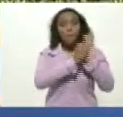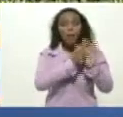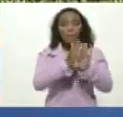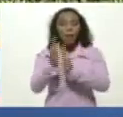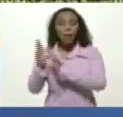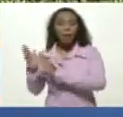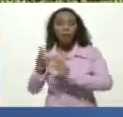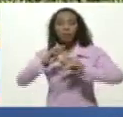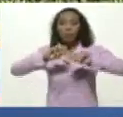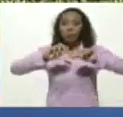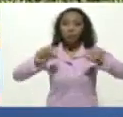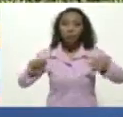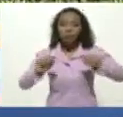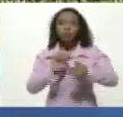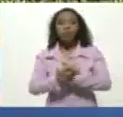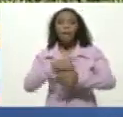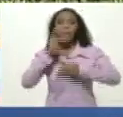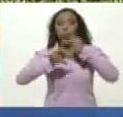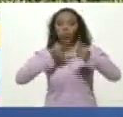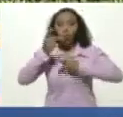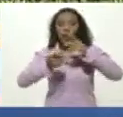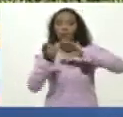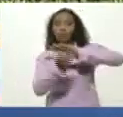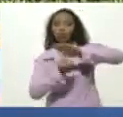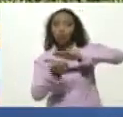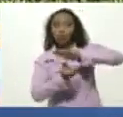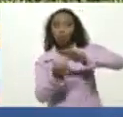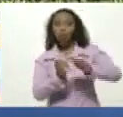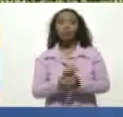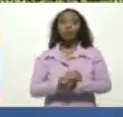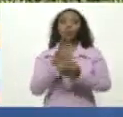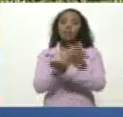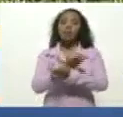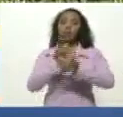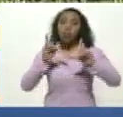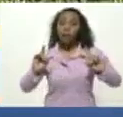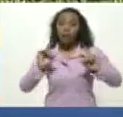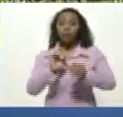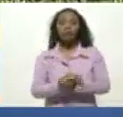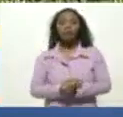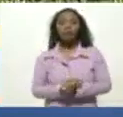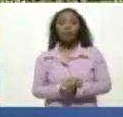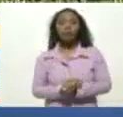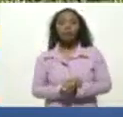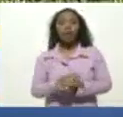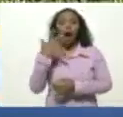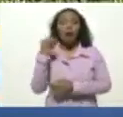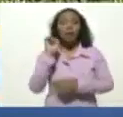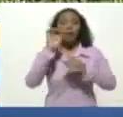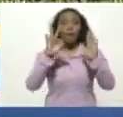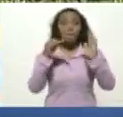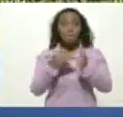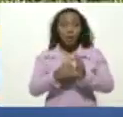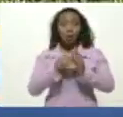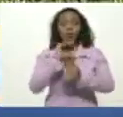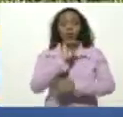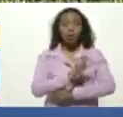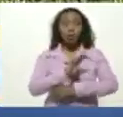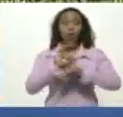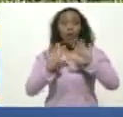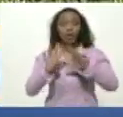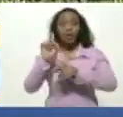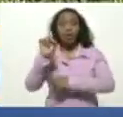organizativos, territoriales, políticos, institucionales, democráticos. Tenemos 3.491